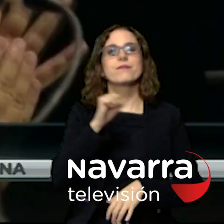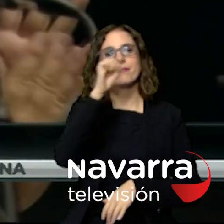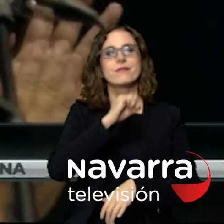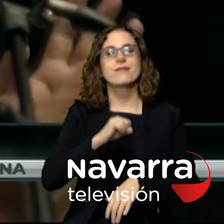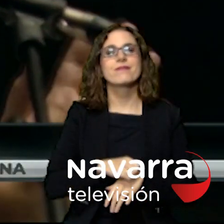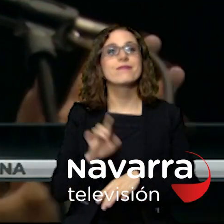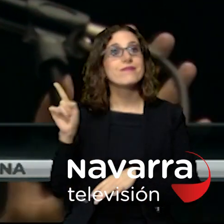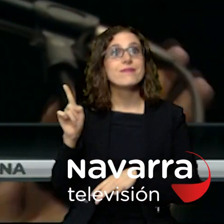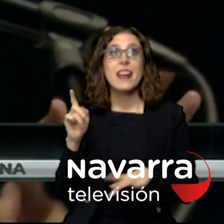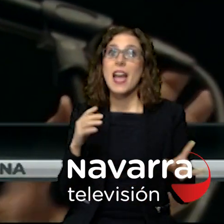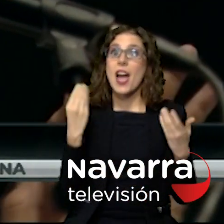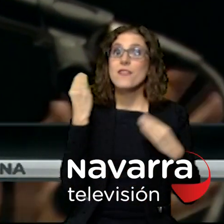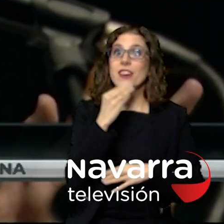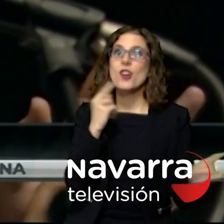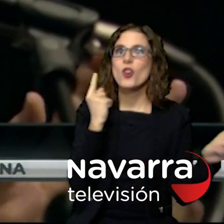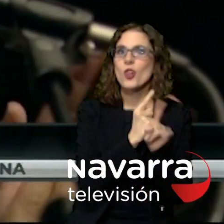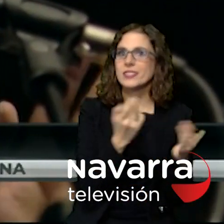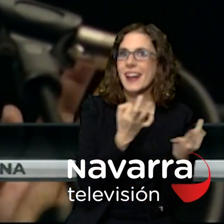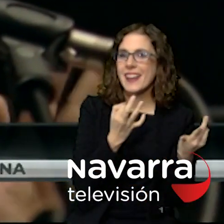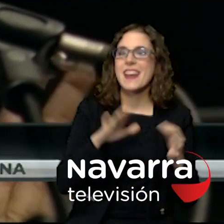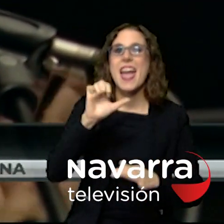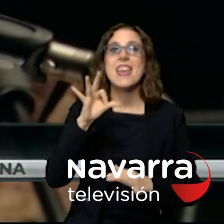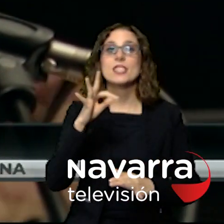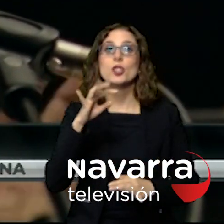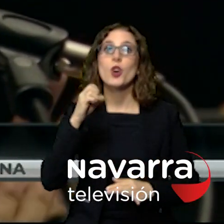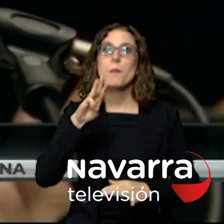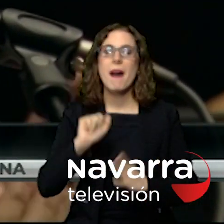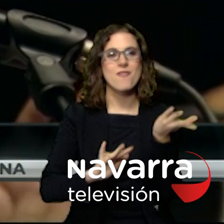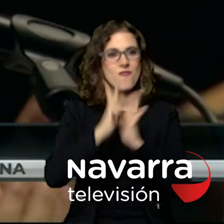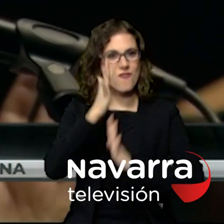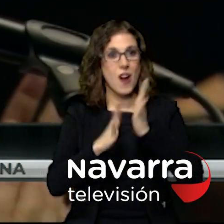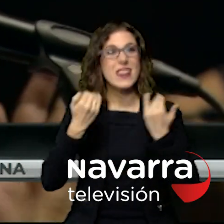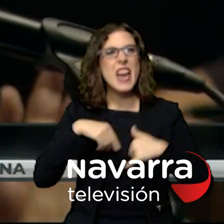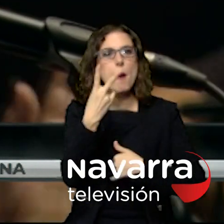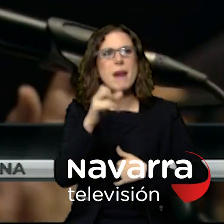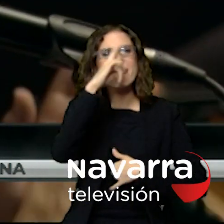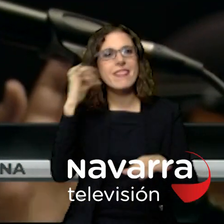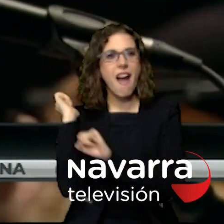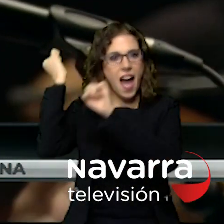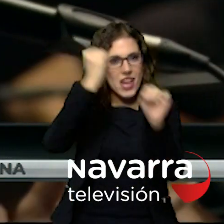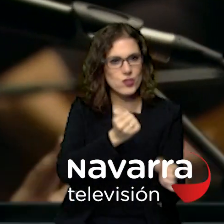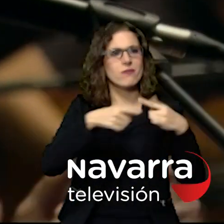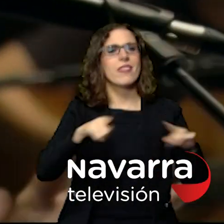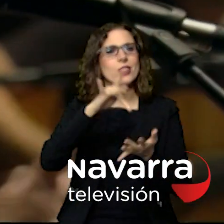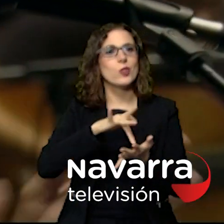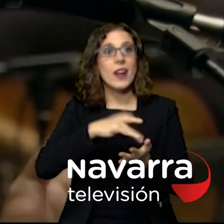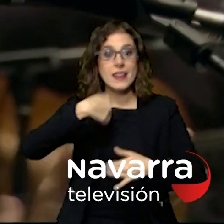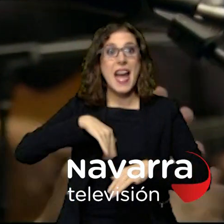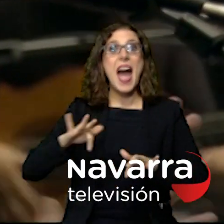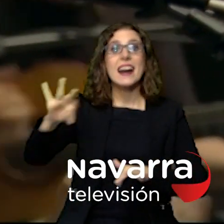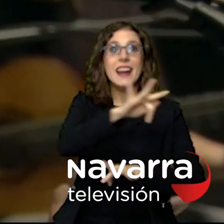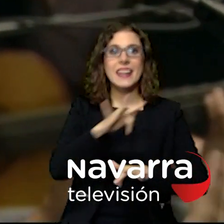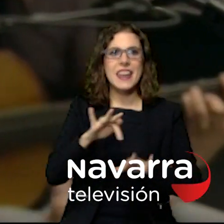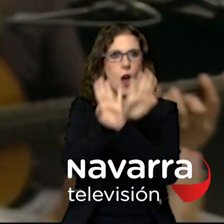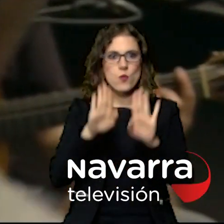Y contra el frío, el fuego de estopa. Los hermanos Muñoz celebran 20 años sobre los escenarios y arrancan la gira de su último disco esta noche